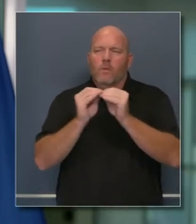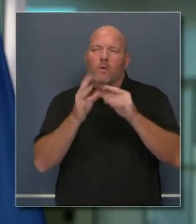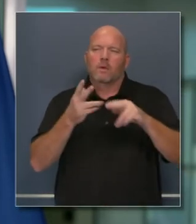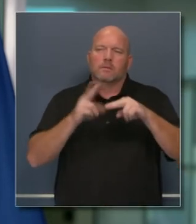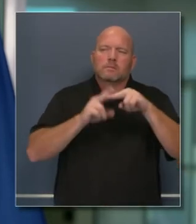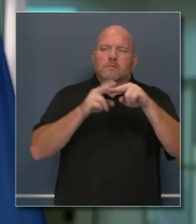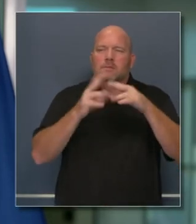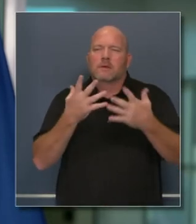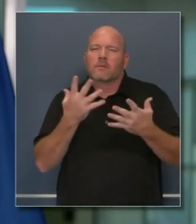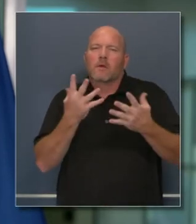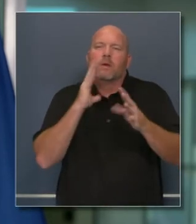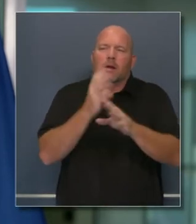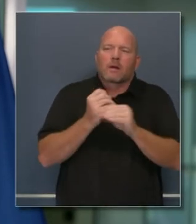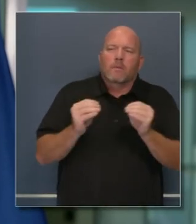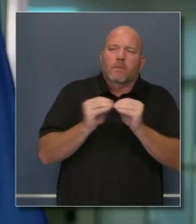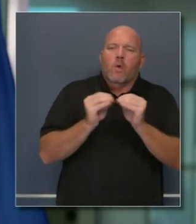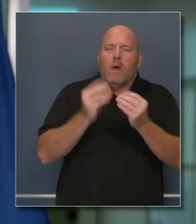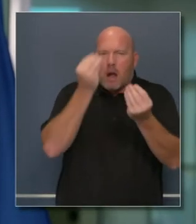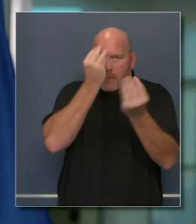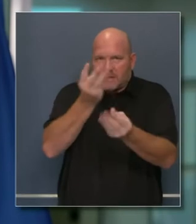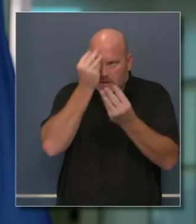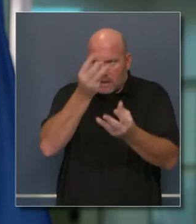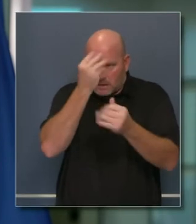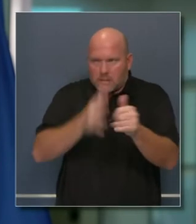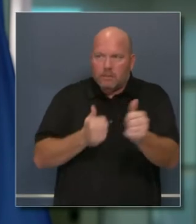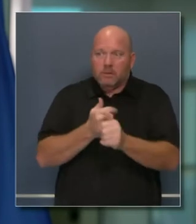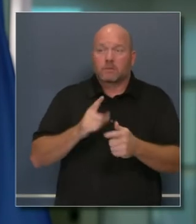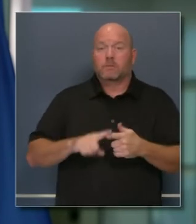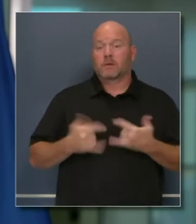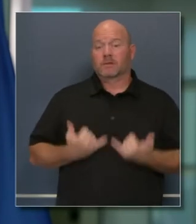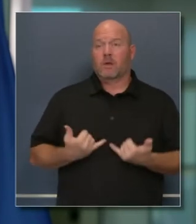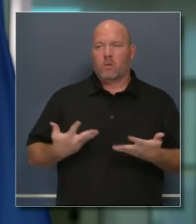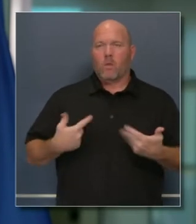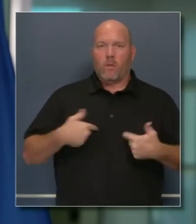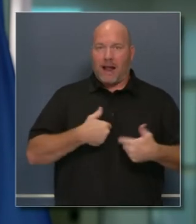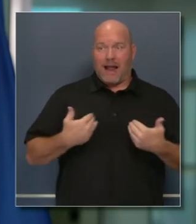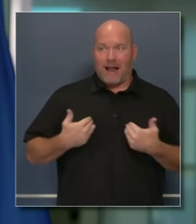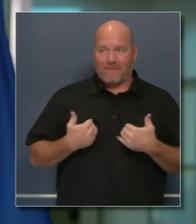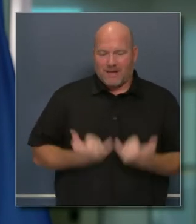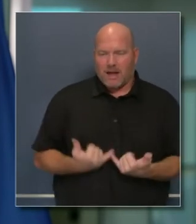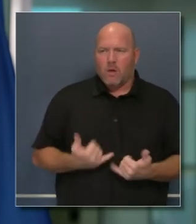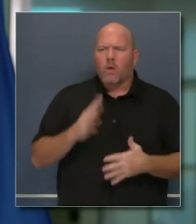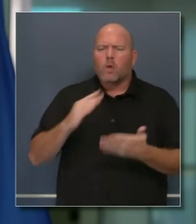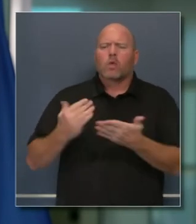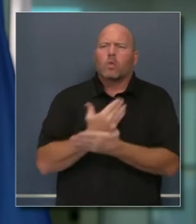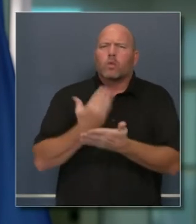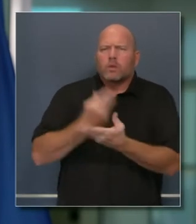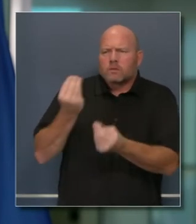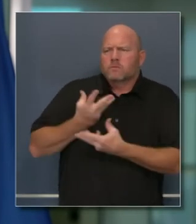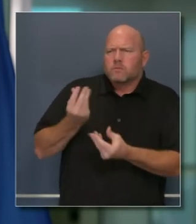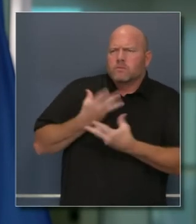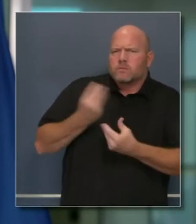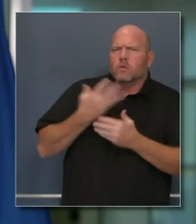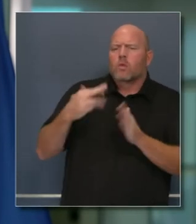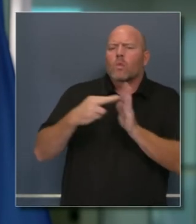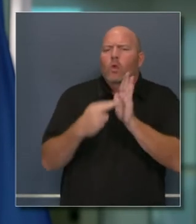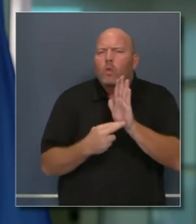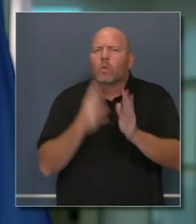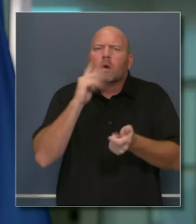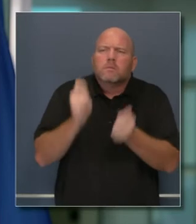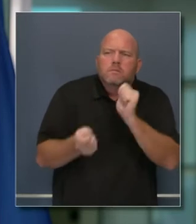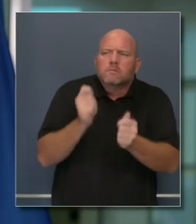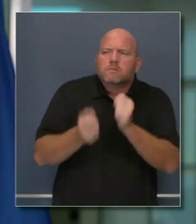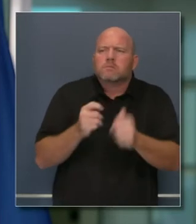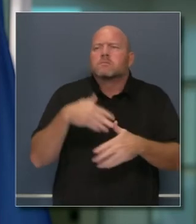Sí, deben poder anticipar que habrá más y más informes de actualización con las pautas existentes y las nuevas.